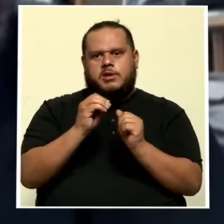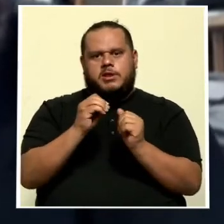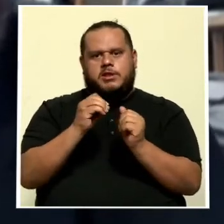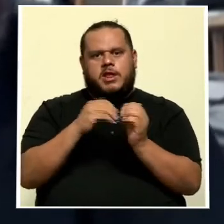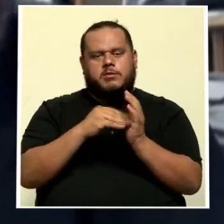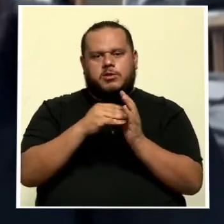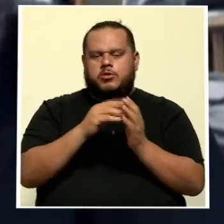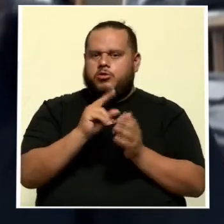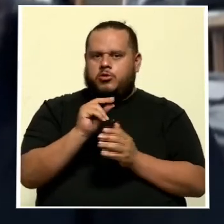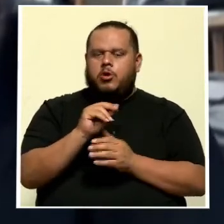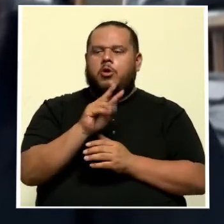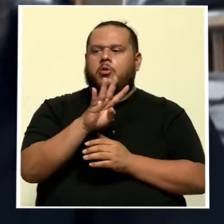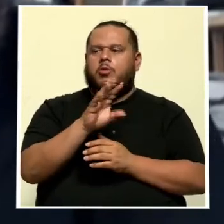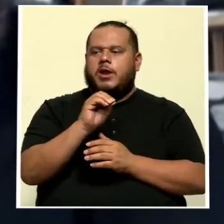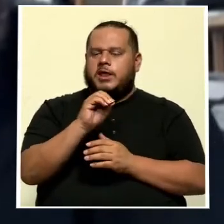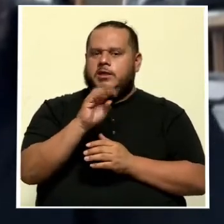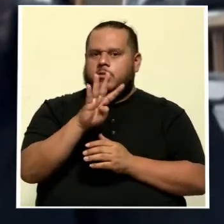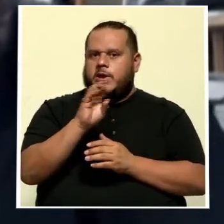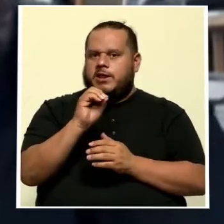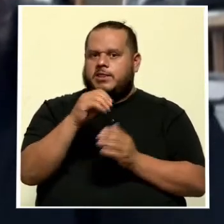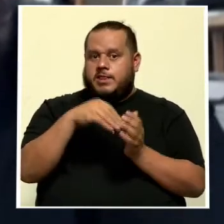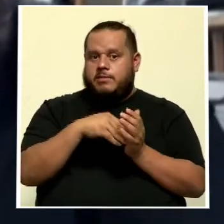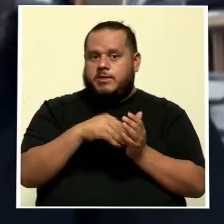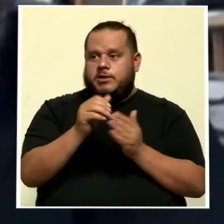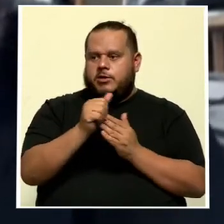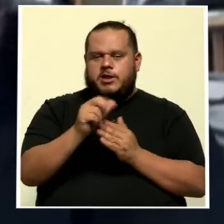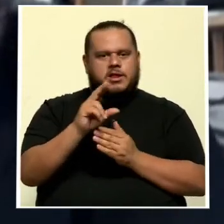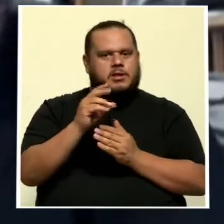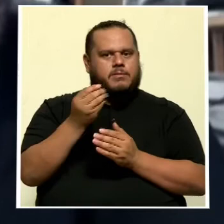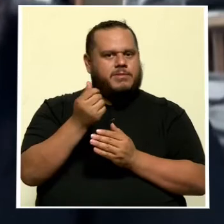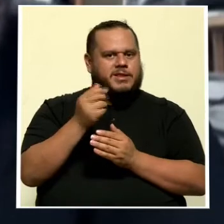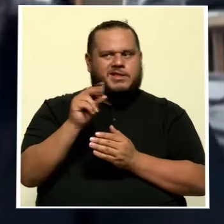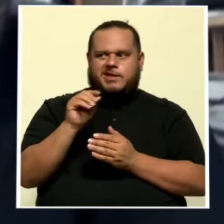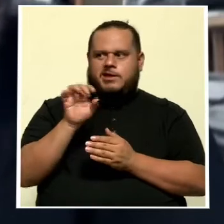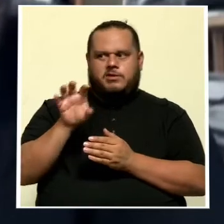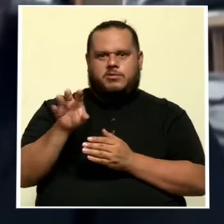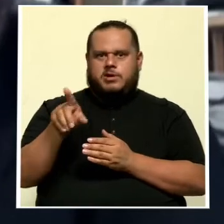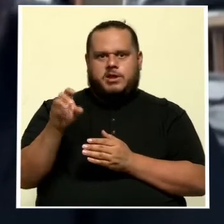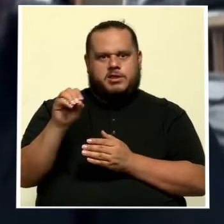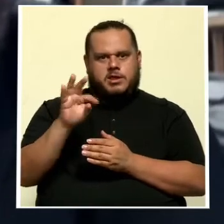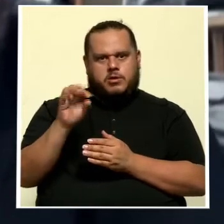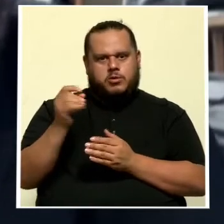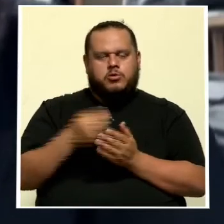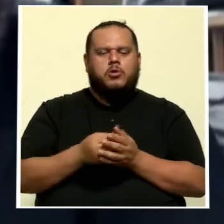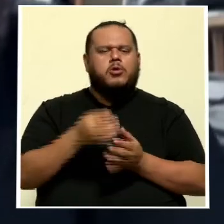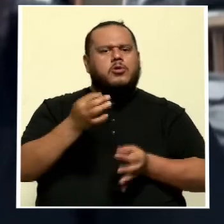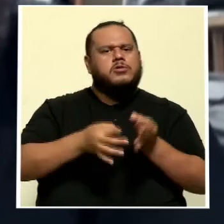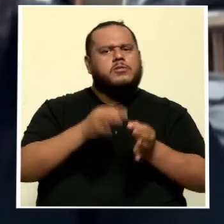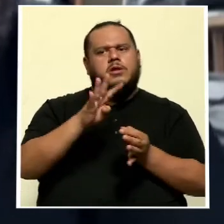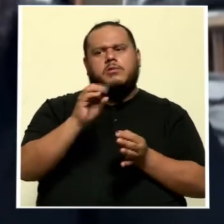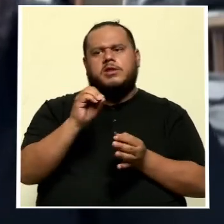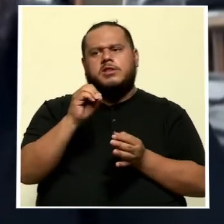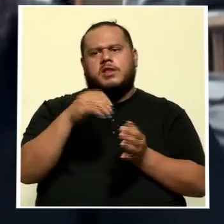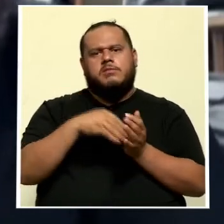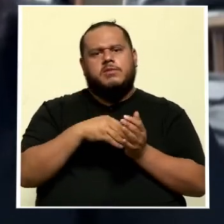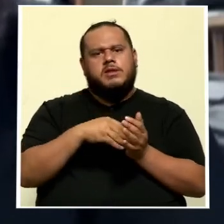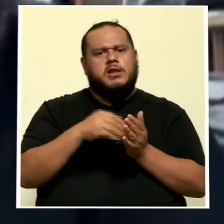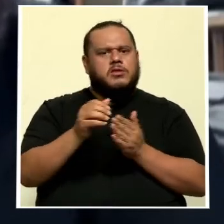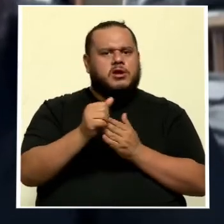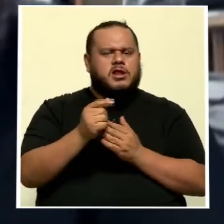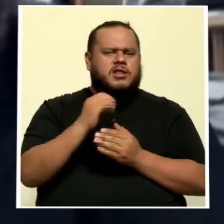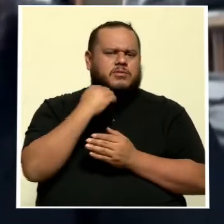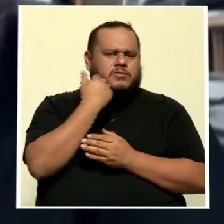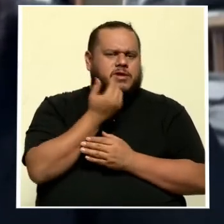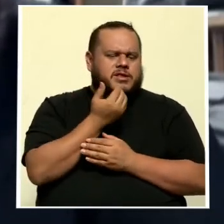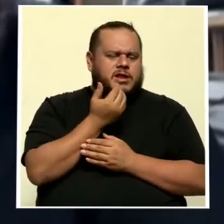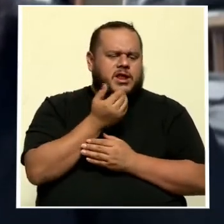Fueron $40,000. Un dinero que no era de Otto. Justificar $40,000 es muy fácil en una oficina donde hay